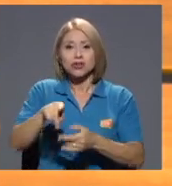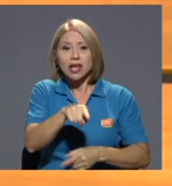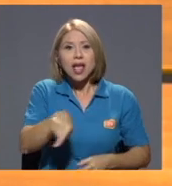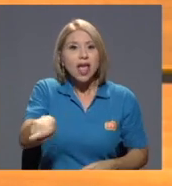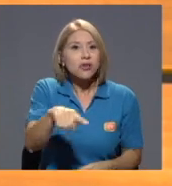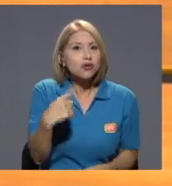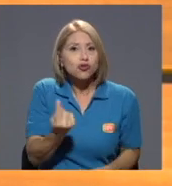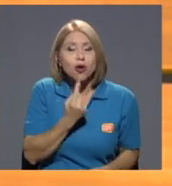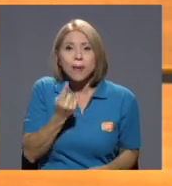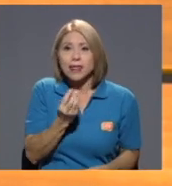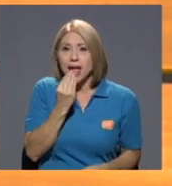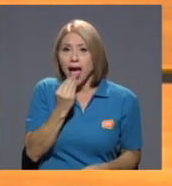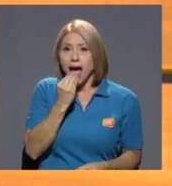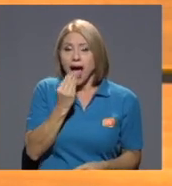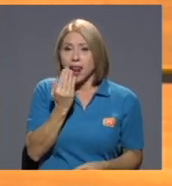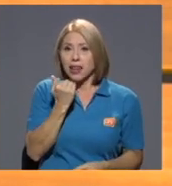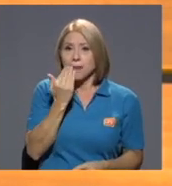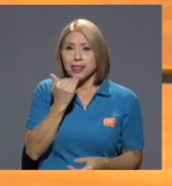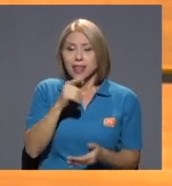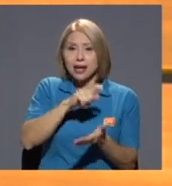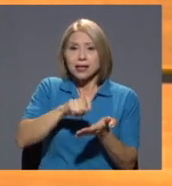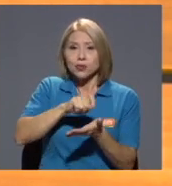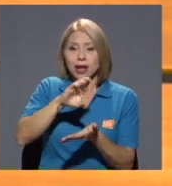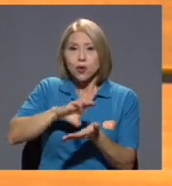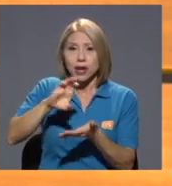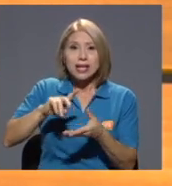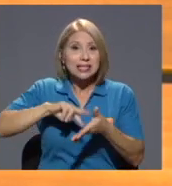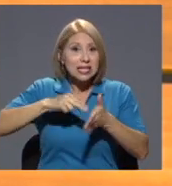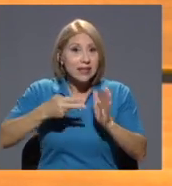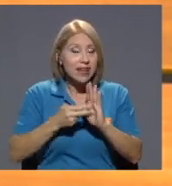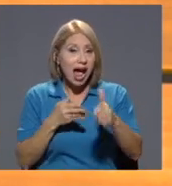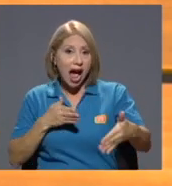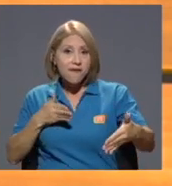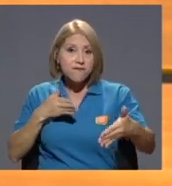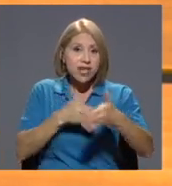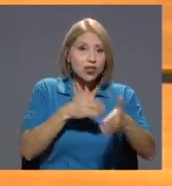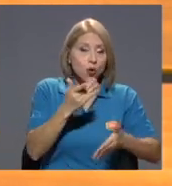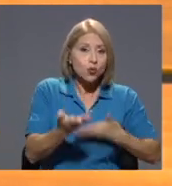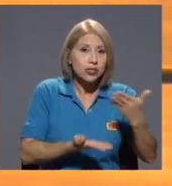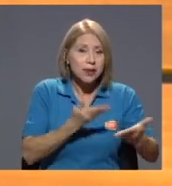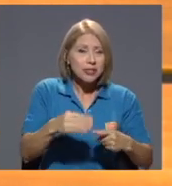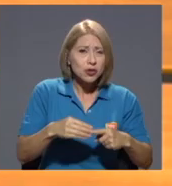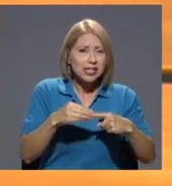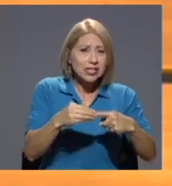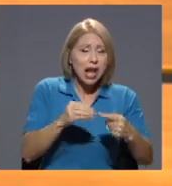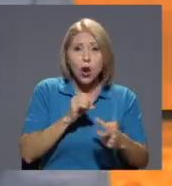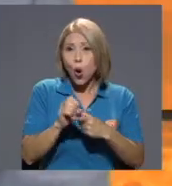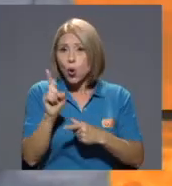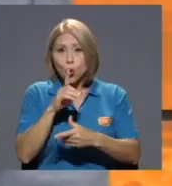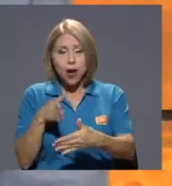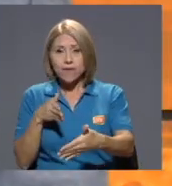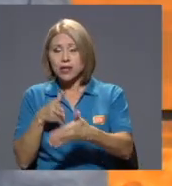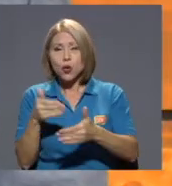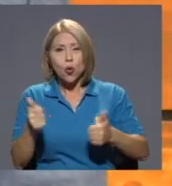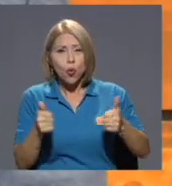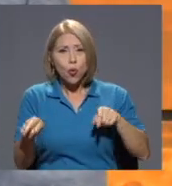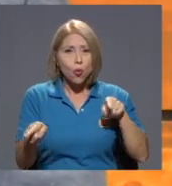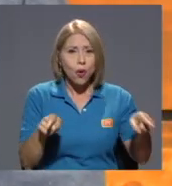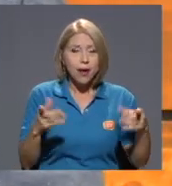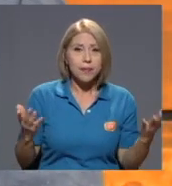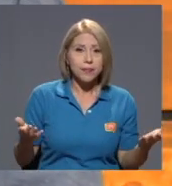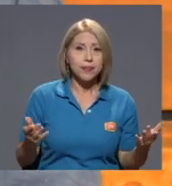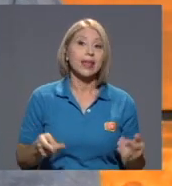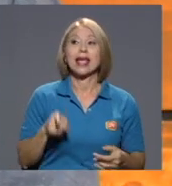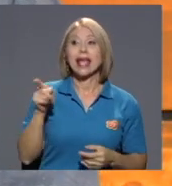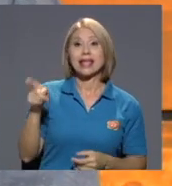alimentación podríamos estar diciendo que entonces afecta un servicio esencial o no de acuerdo al tribunal pero verá que esa pregunta que plantea